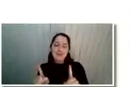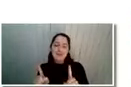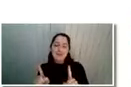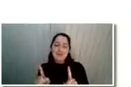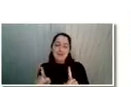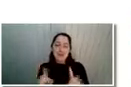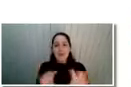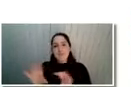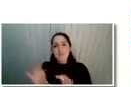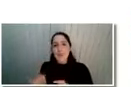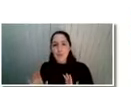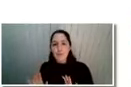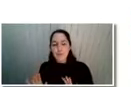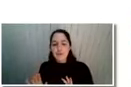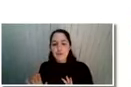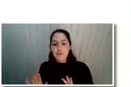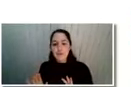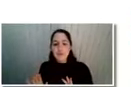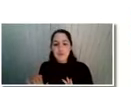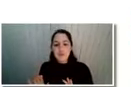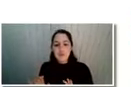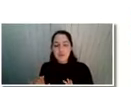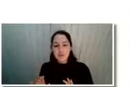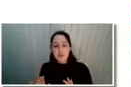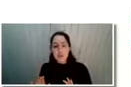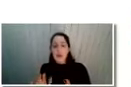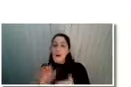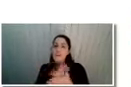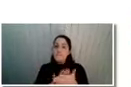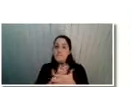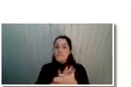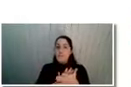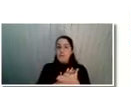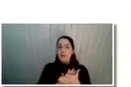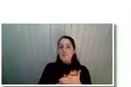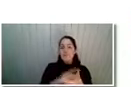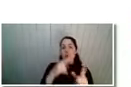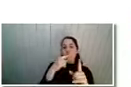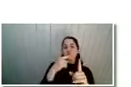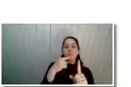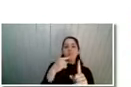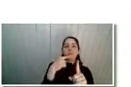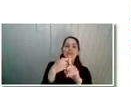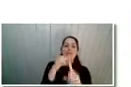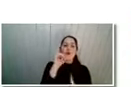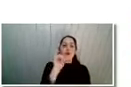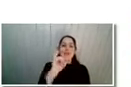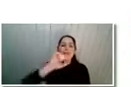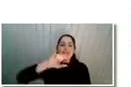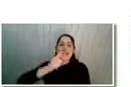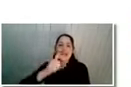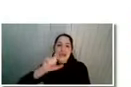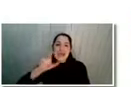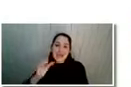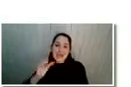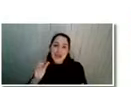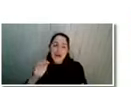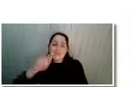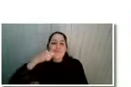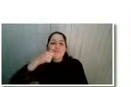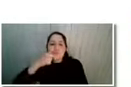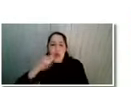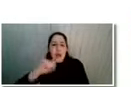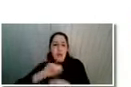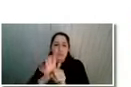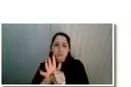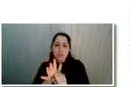Particularmente, si está solamente positivo con un IgG, lo más probable es que pasó por la enfermedad, tuvo